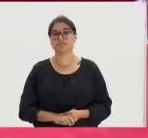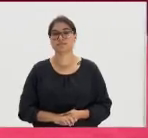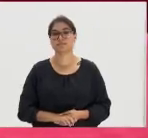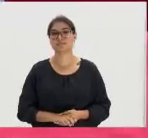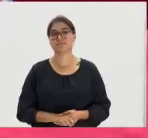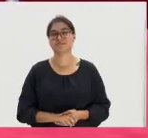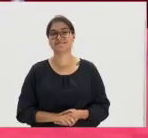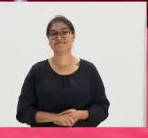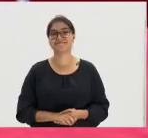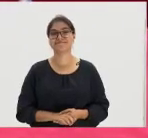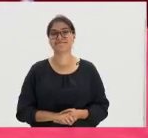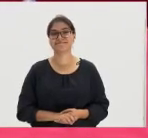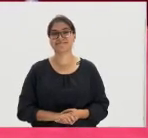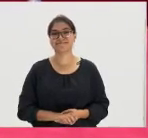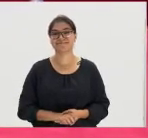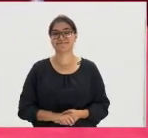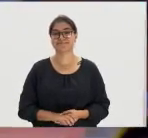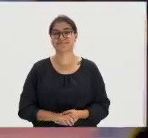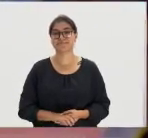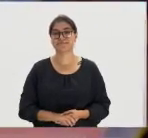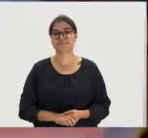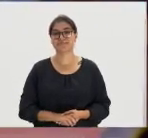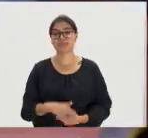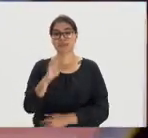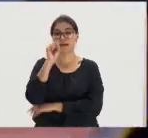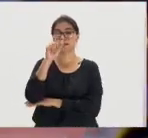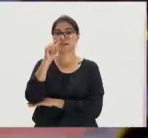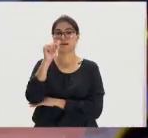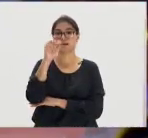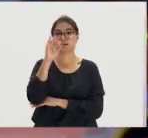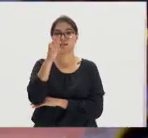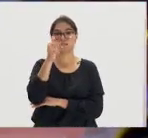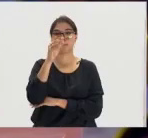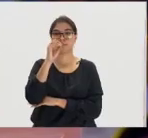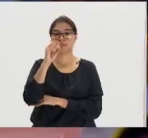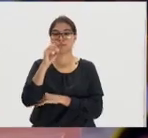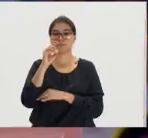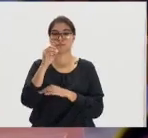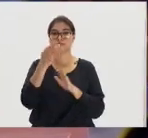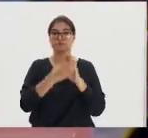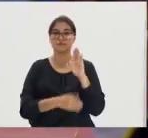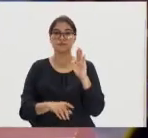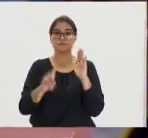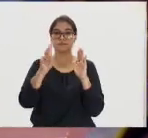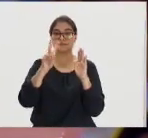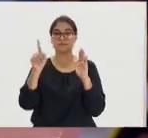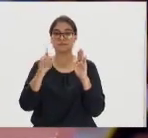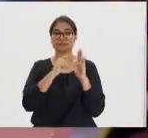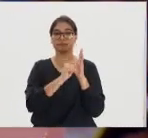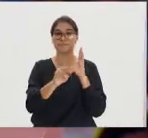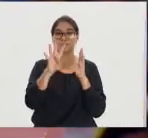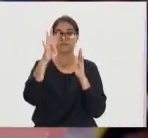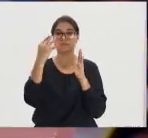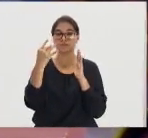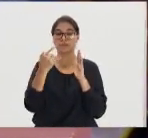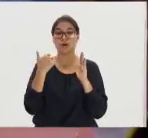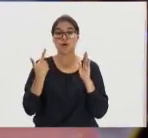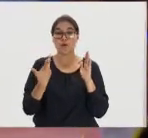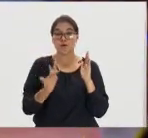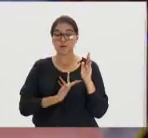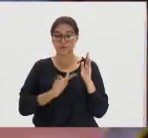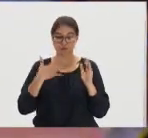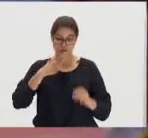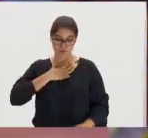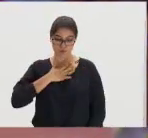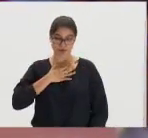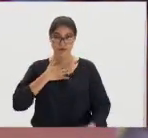del Señor en Santiago, capítulo 1, versículo 14. Sino que cada uno es tentado cuando de su propia concupiscencia